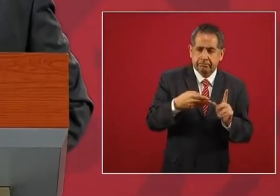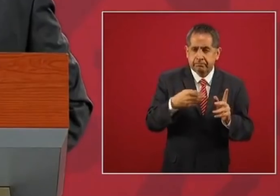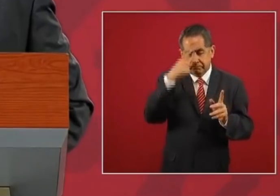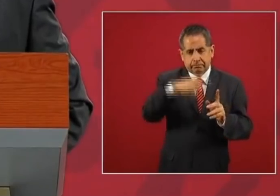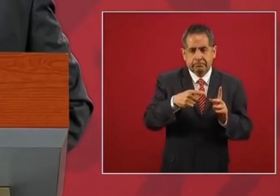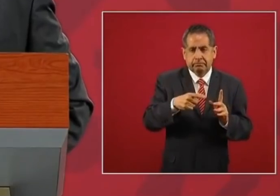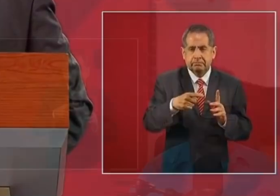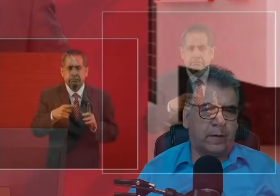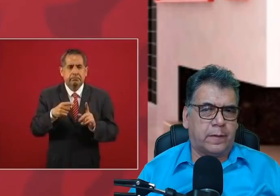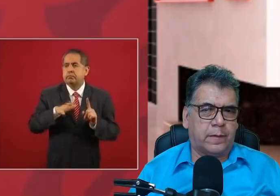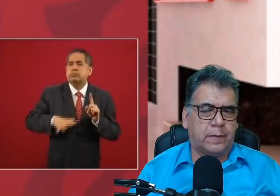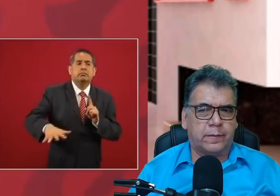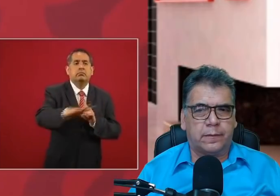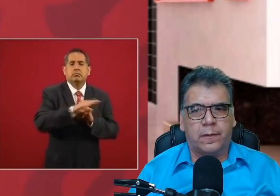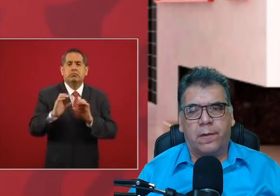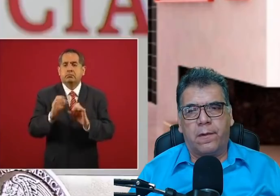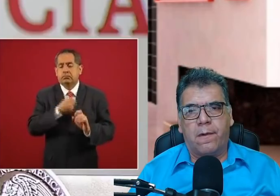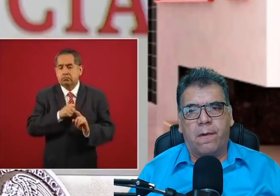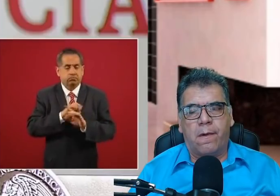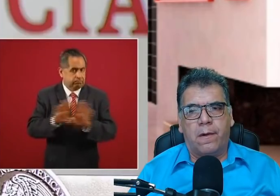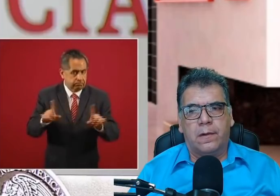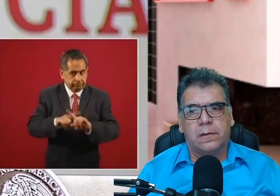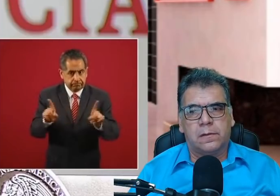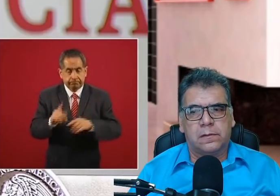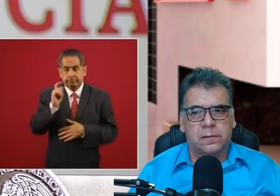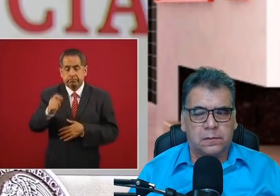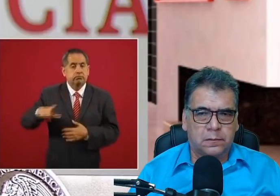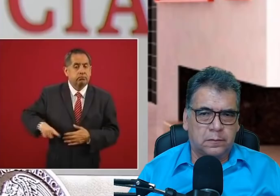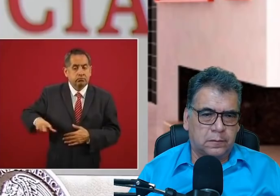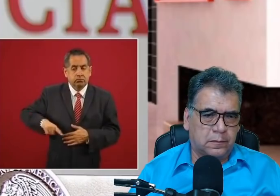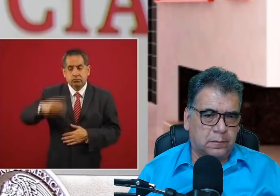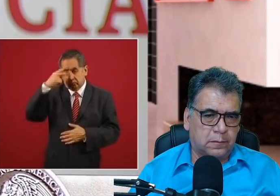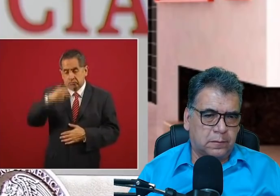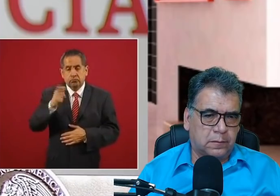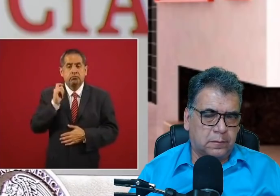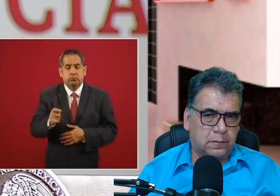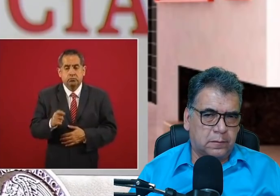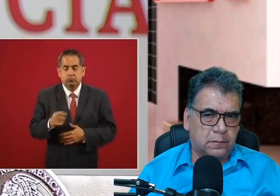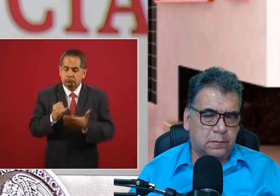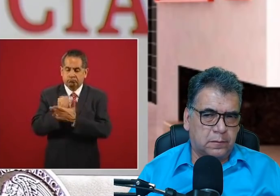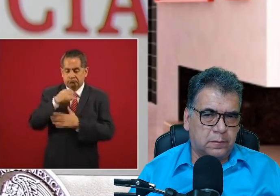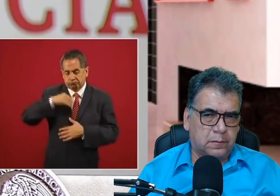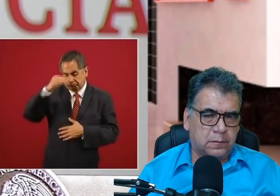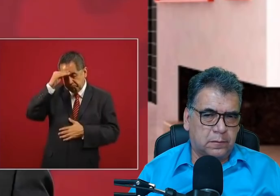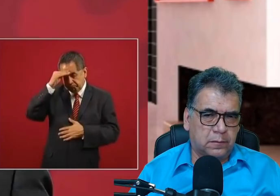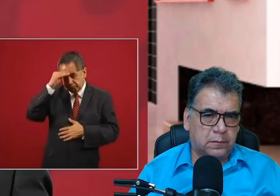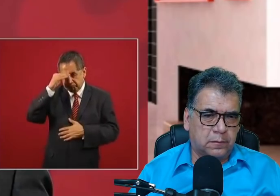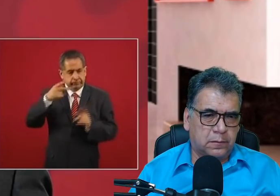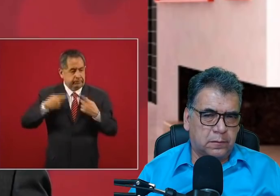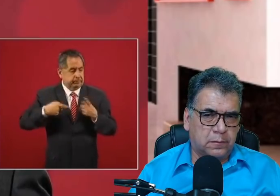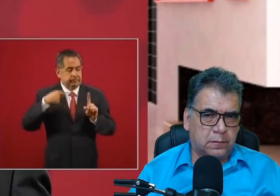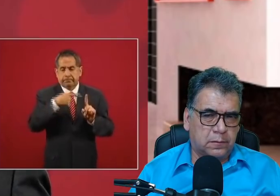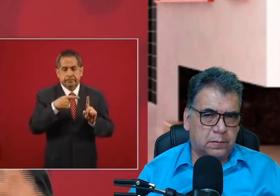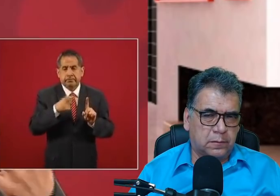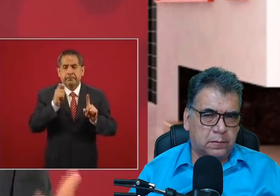extraordinaria de salubridad general. A diferencia de eso, el gobierno mexicano decidió que no fueran las